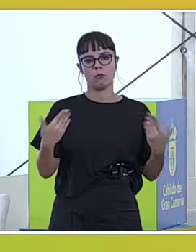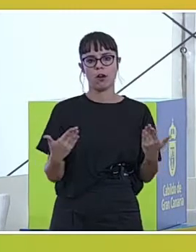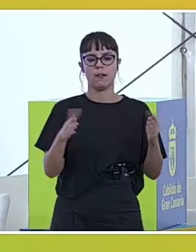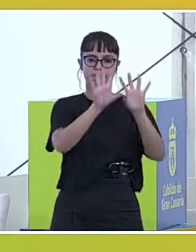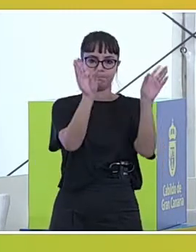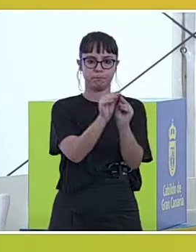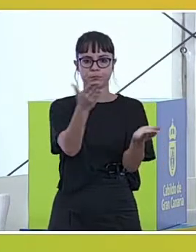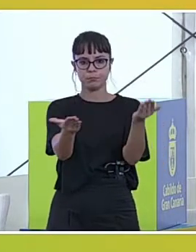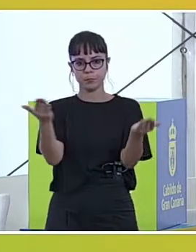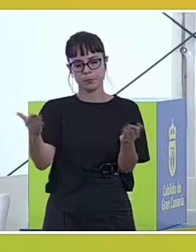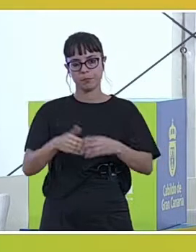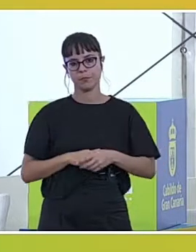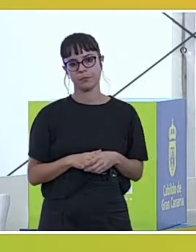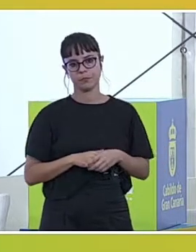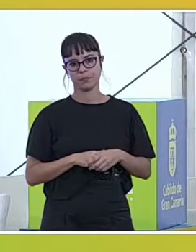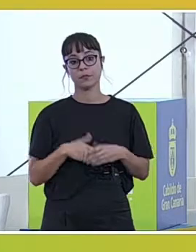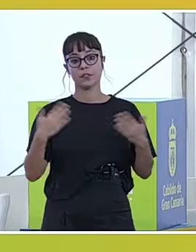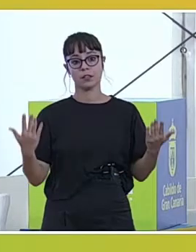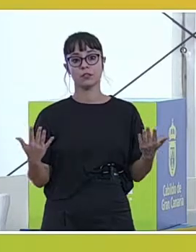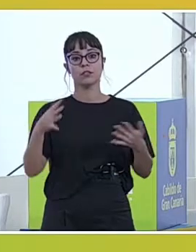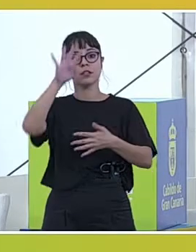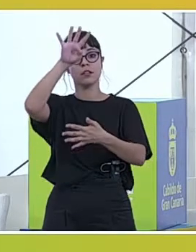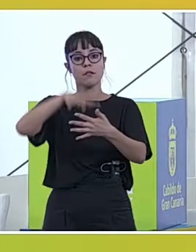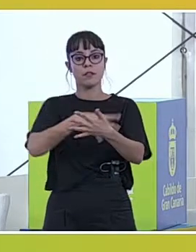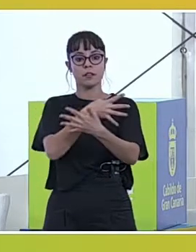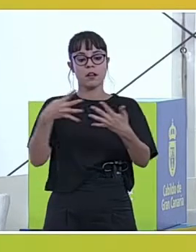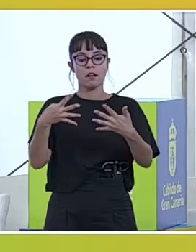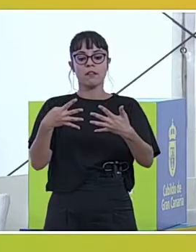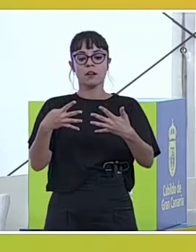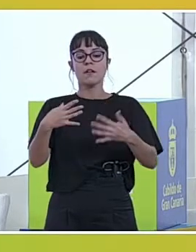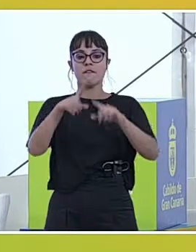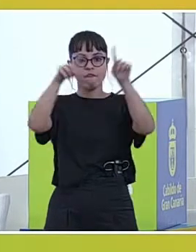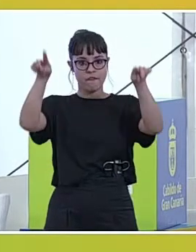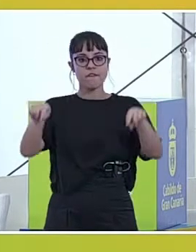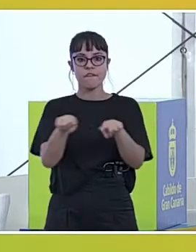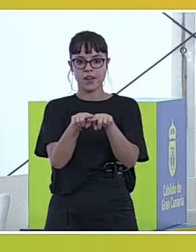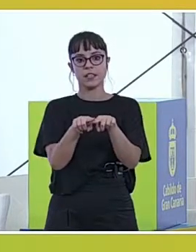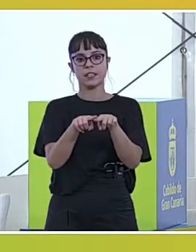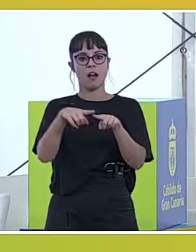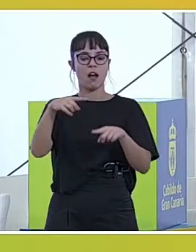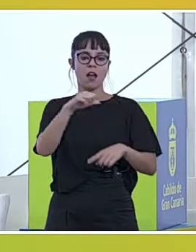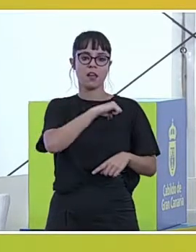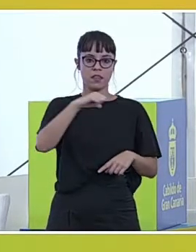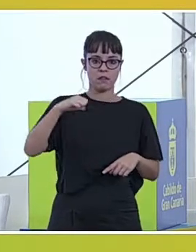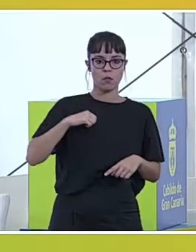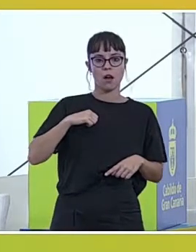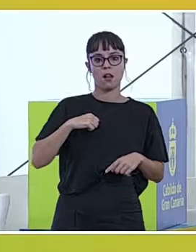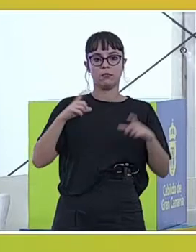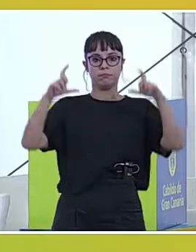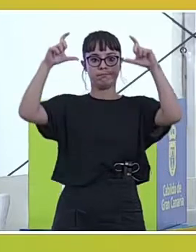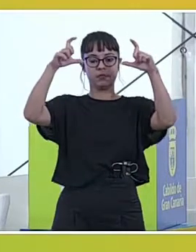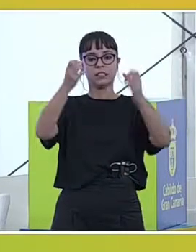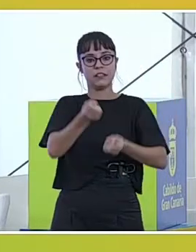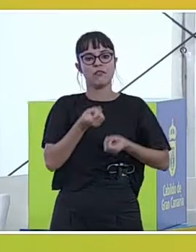la plantilla individual que ven a la derecha de la imagen, en la cual, aparte de información general, obteníamos